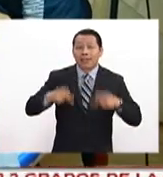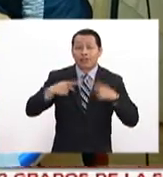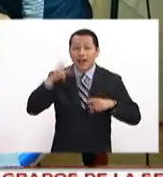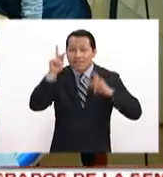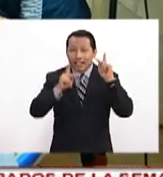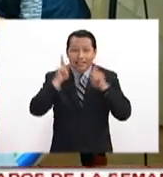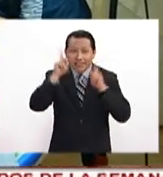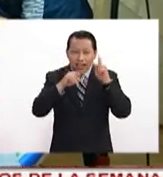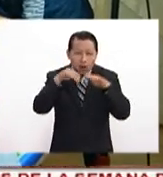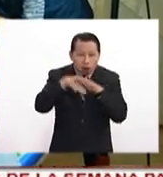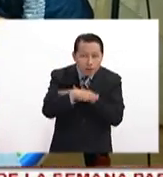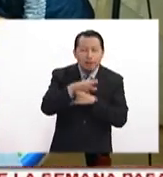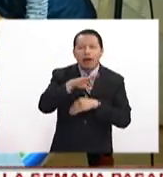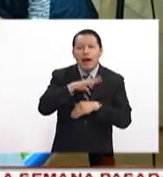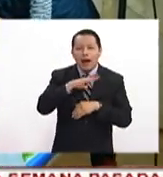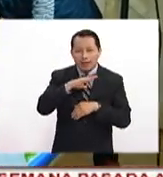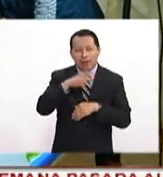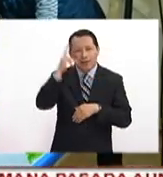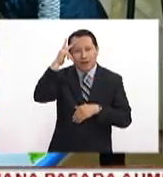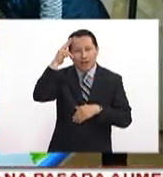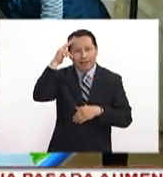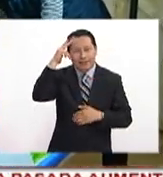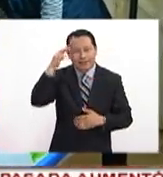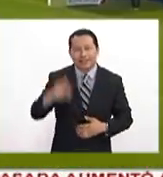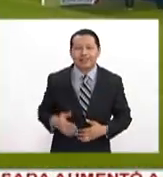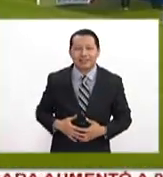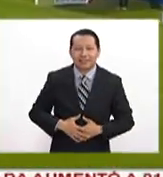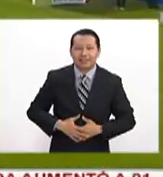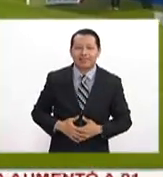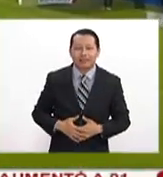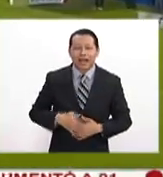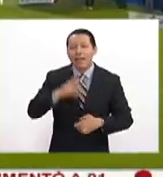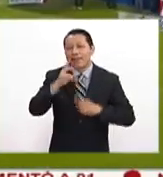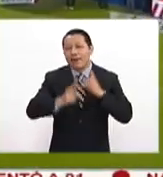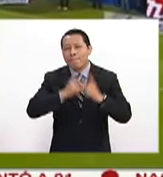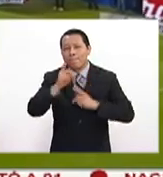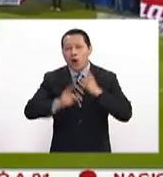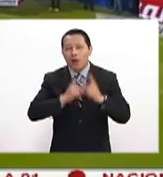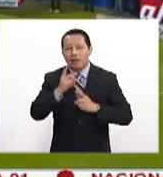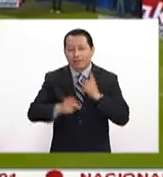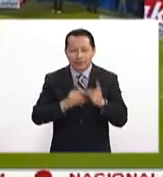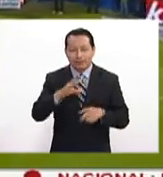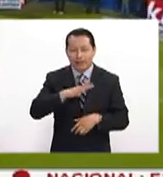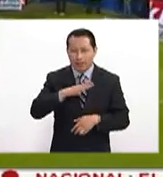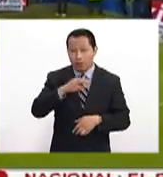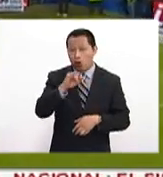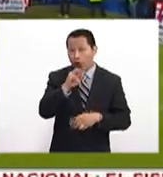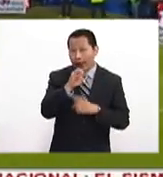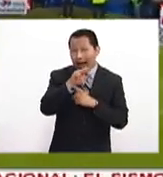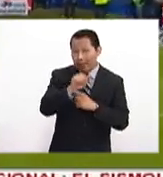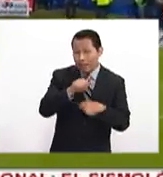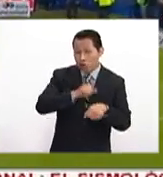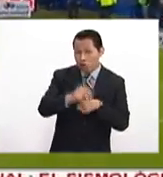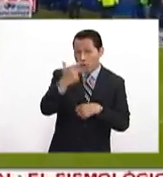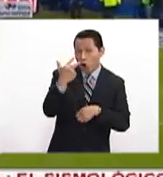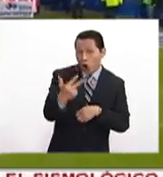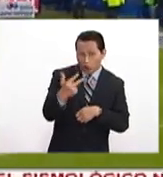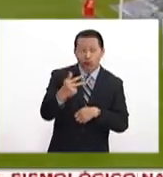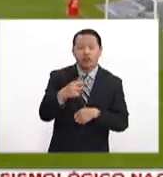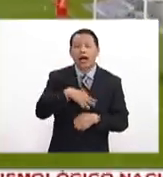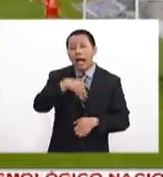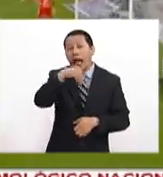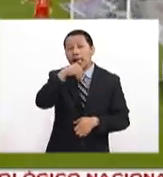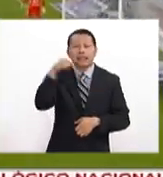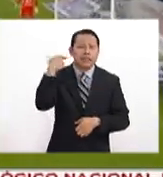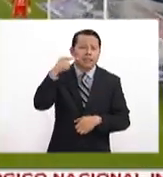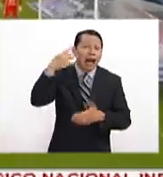la exposición en el Palacio de Bellas Artes. Y en los deportes, en la jornada 8 del fútbol mexicano, Chivas consigue